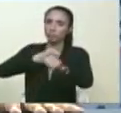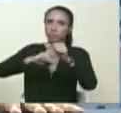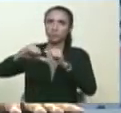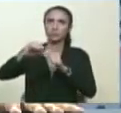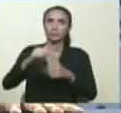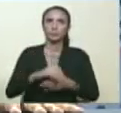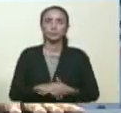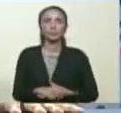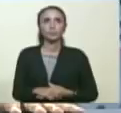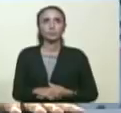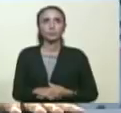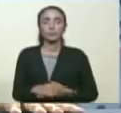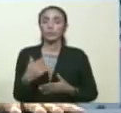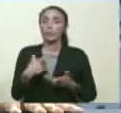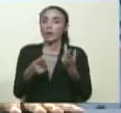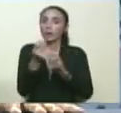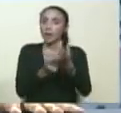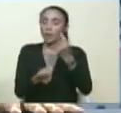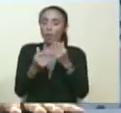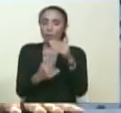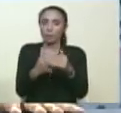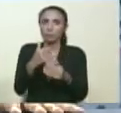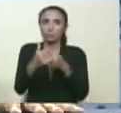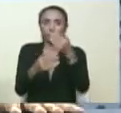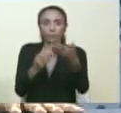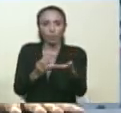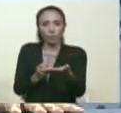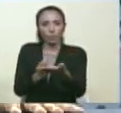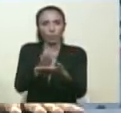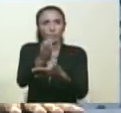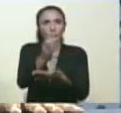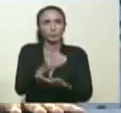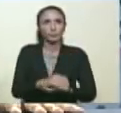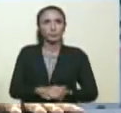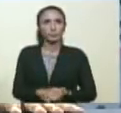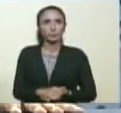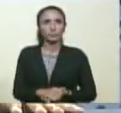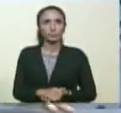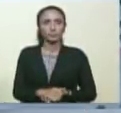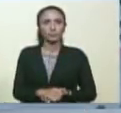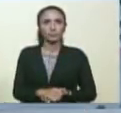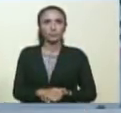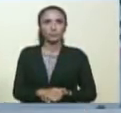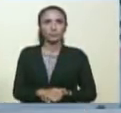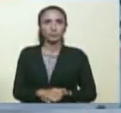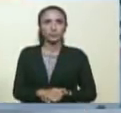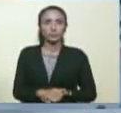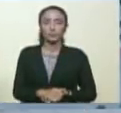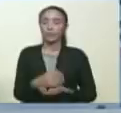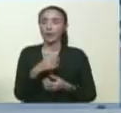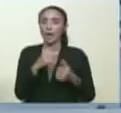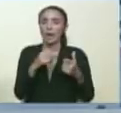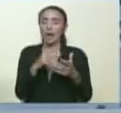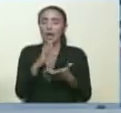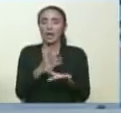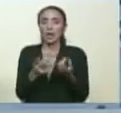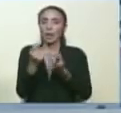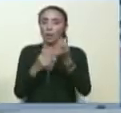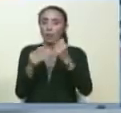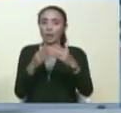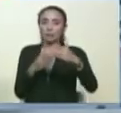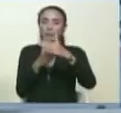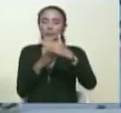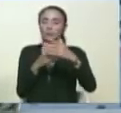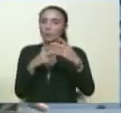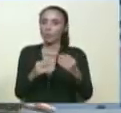ustedes para que la economía siga, mira, levantándose. Y cuando ya se levante, no la pare nadie. A Venezuela no la va a parar